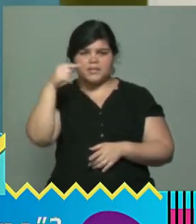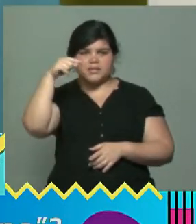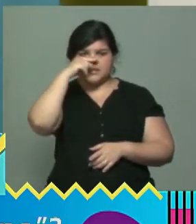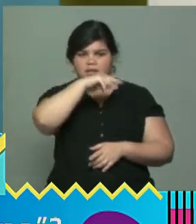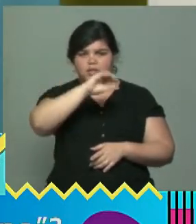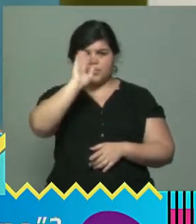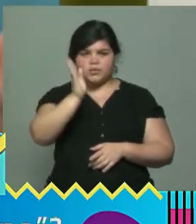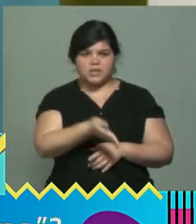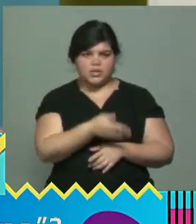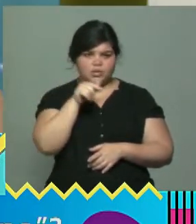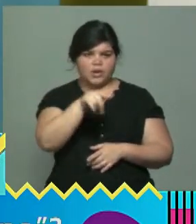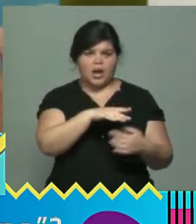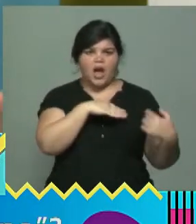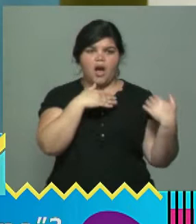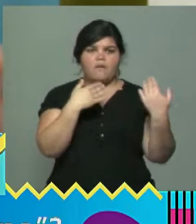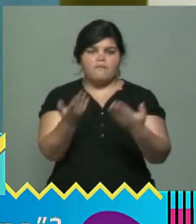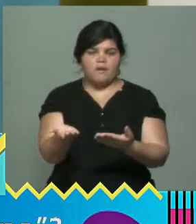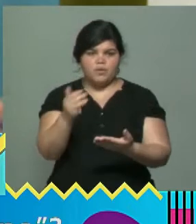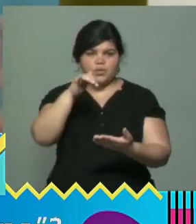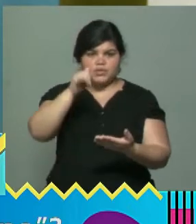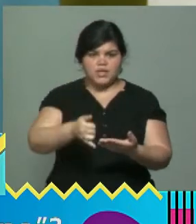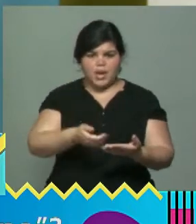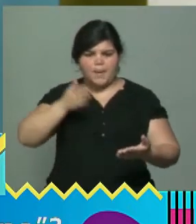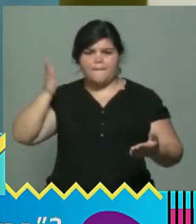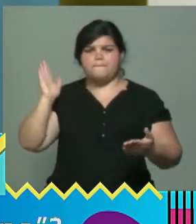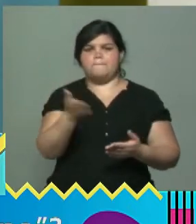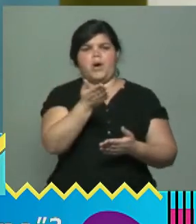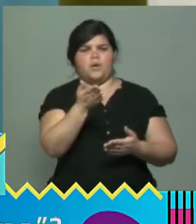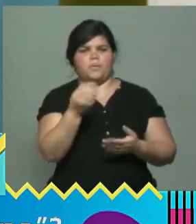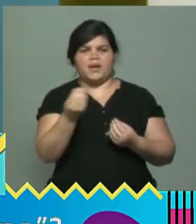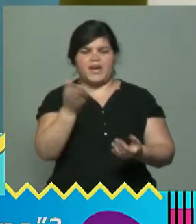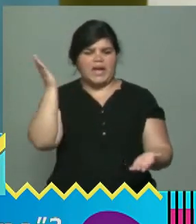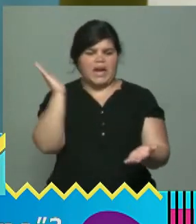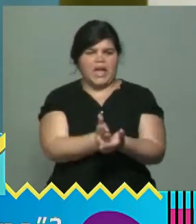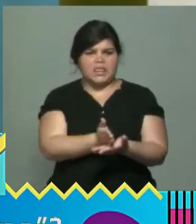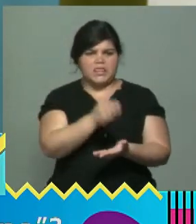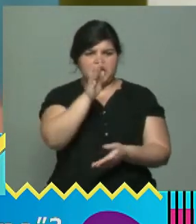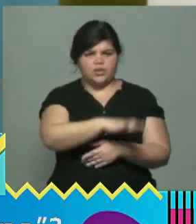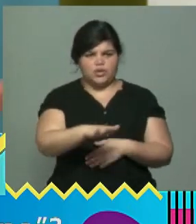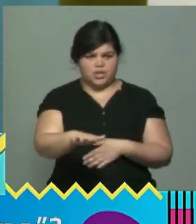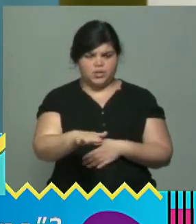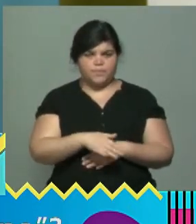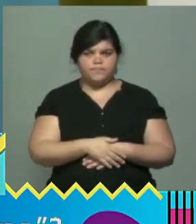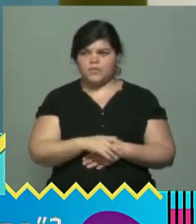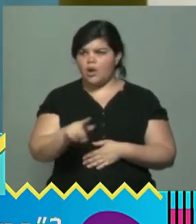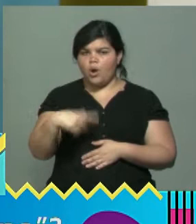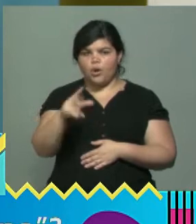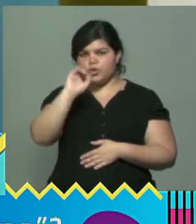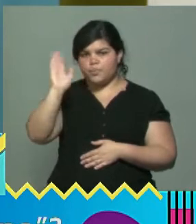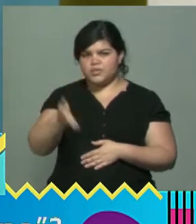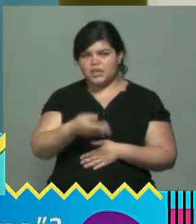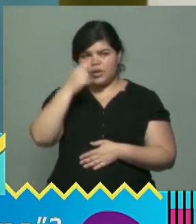que estaba a favor de un golpe para castigar a un niño. pero después el otro porcentaje habla